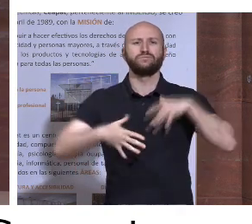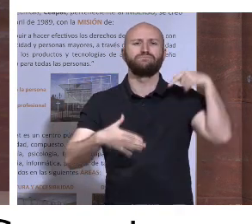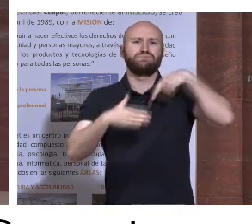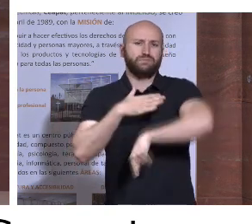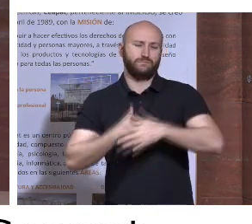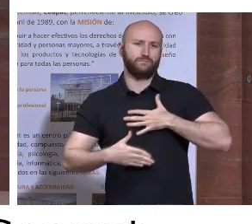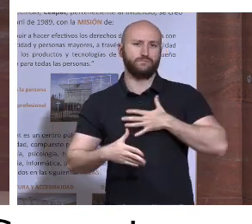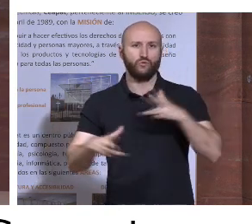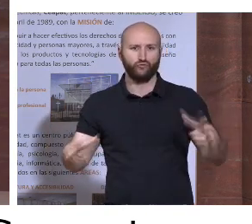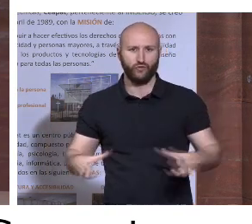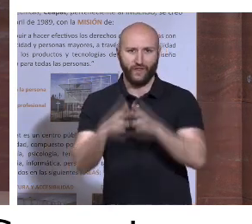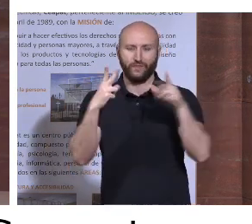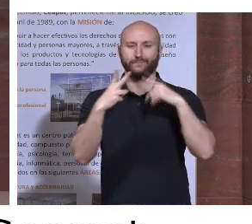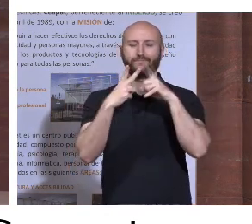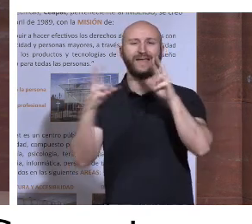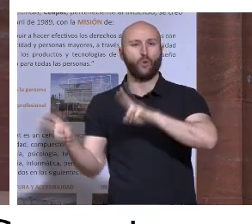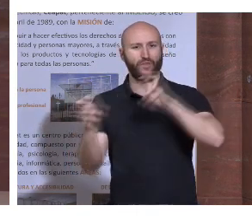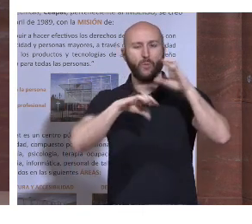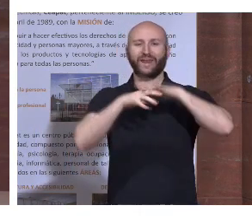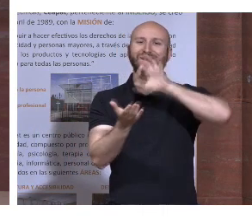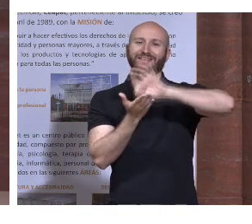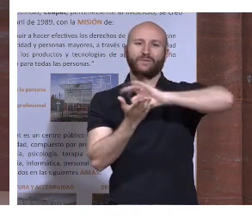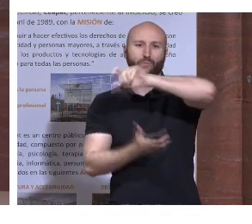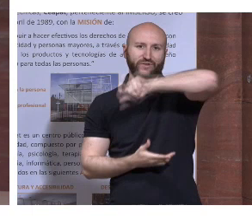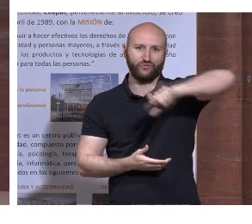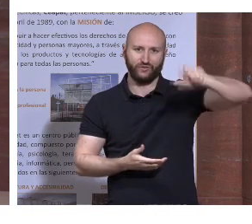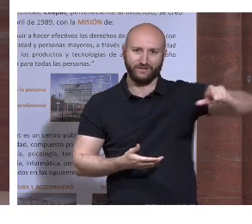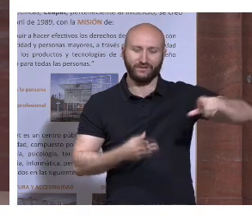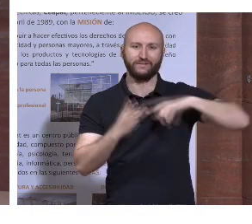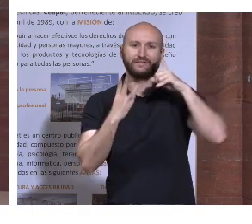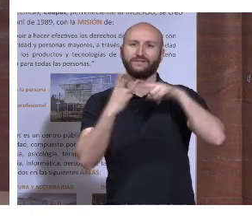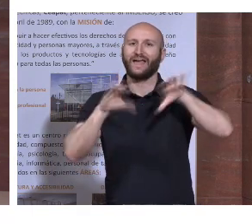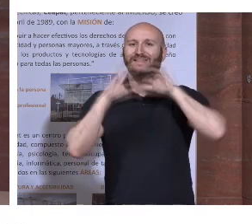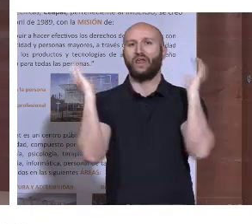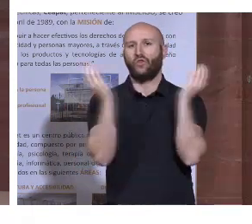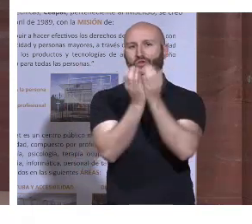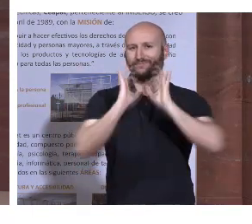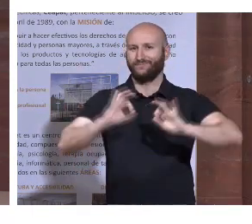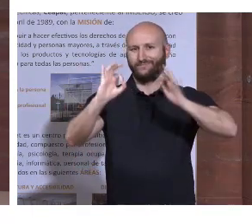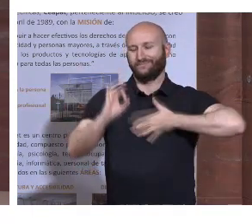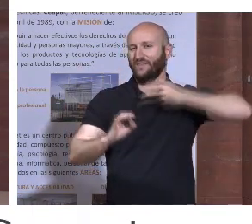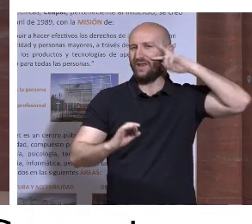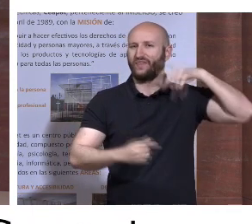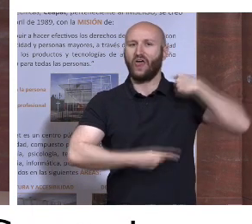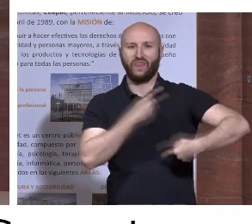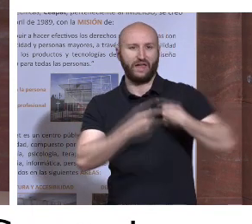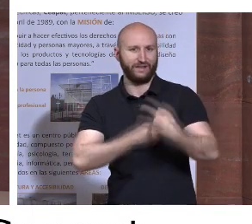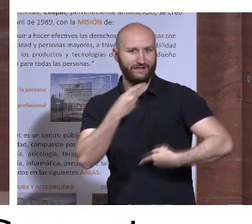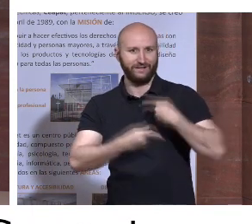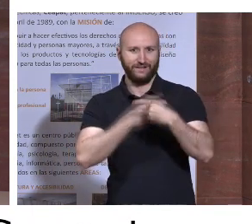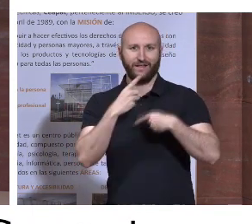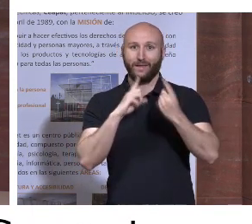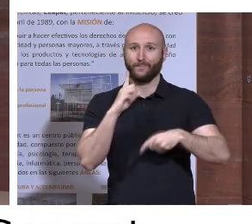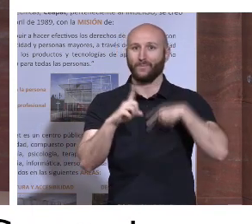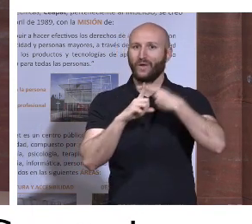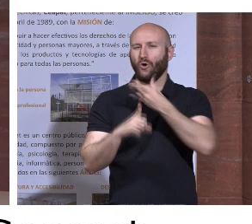sociedad, innovación al servicio de las personas e internacionalización de nuestra experiencia diaria, a la par que